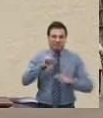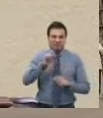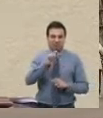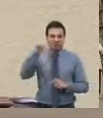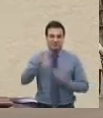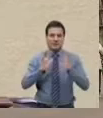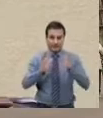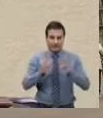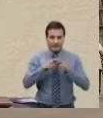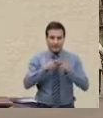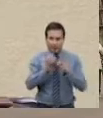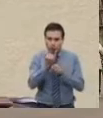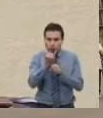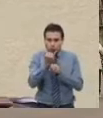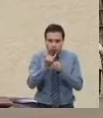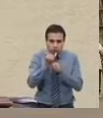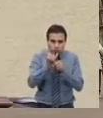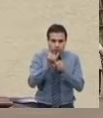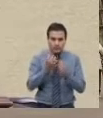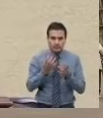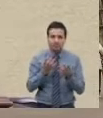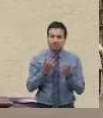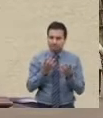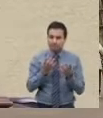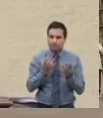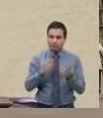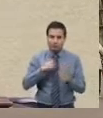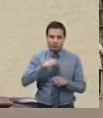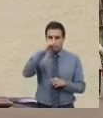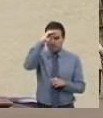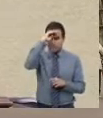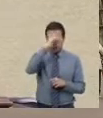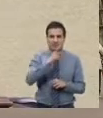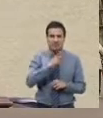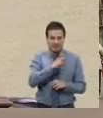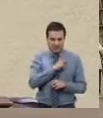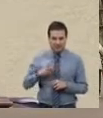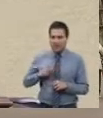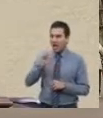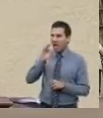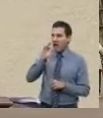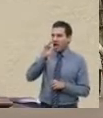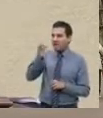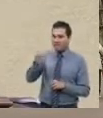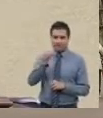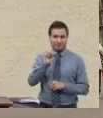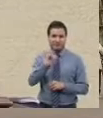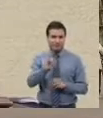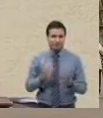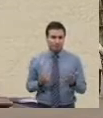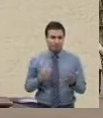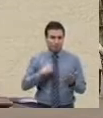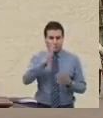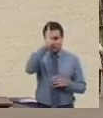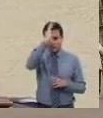en este sentido. Y por lo tanto, coincido con el hecho de que se tiene que dar vista a la Fiscalía. Coincido además